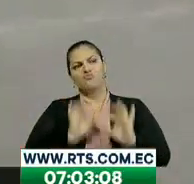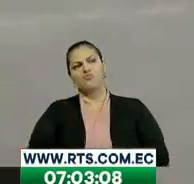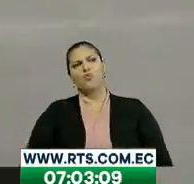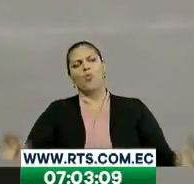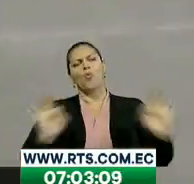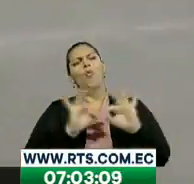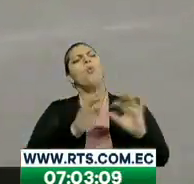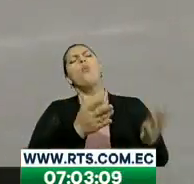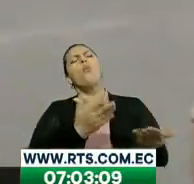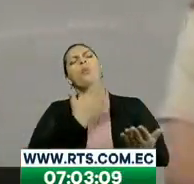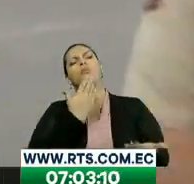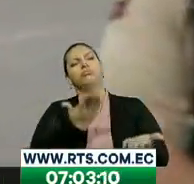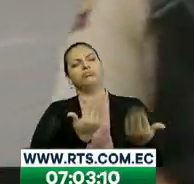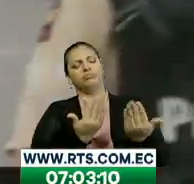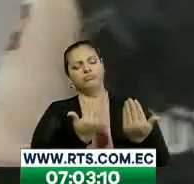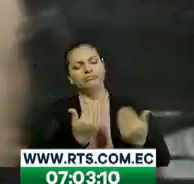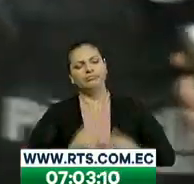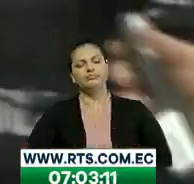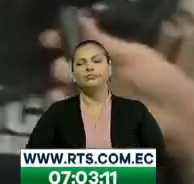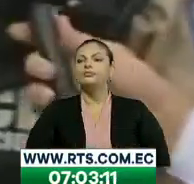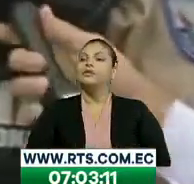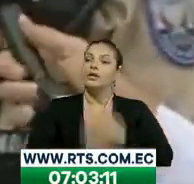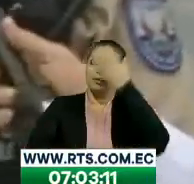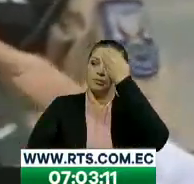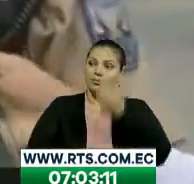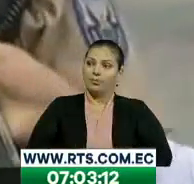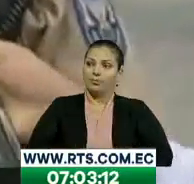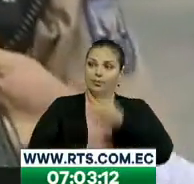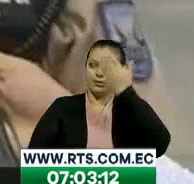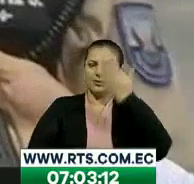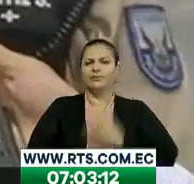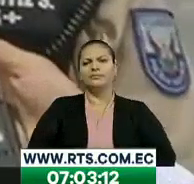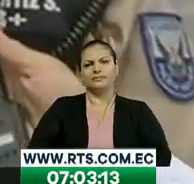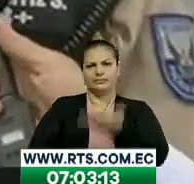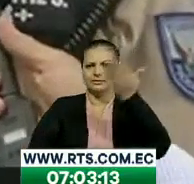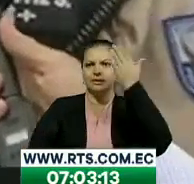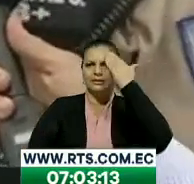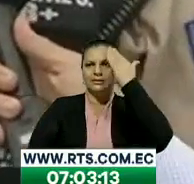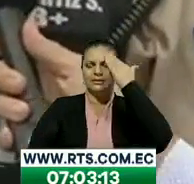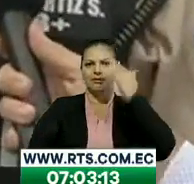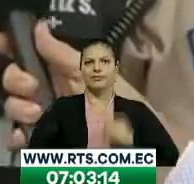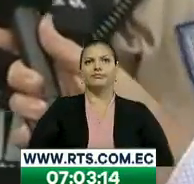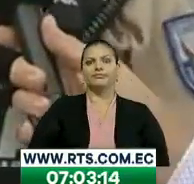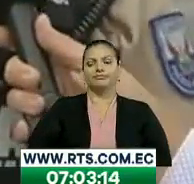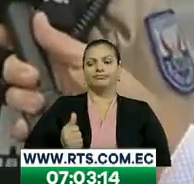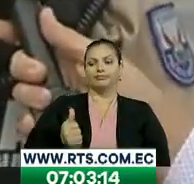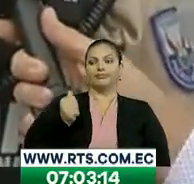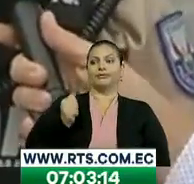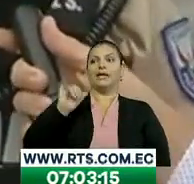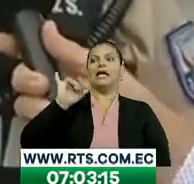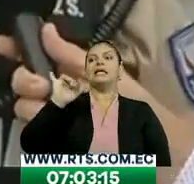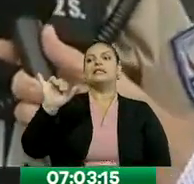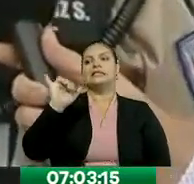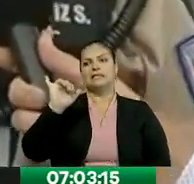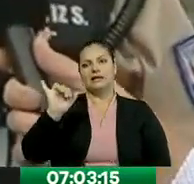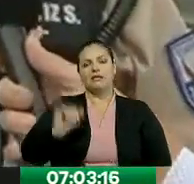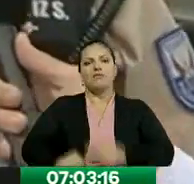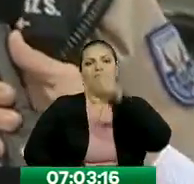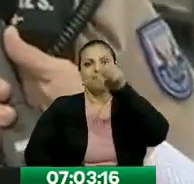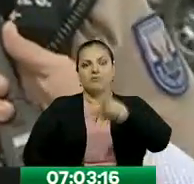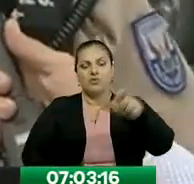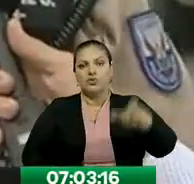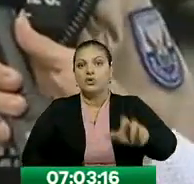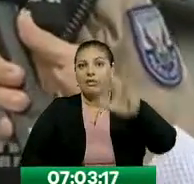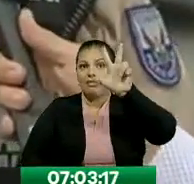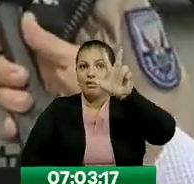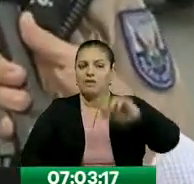triple asesinato. Buenos días. Como ustedes pueden saber, ya se les indicó anteriormente, dentro de las